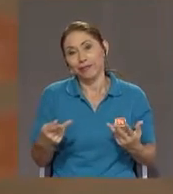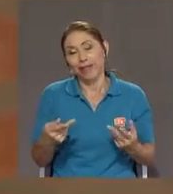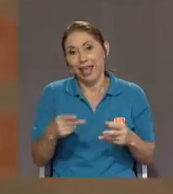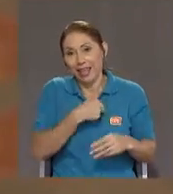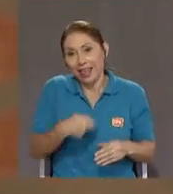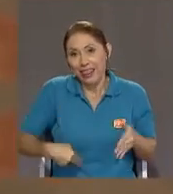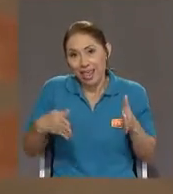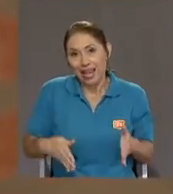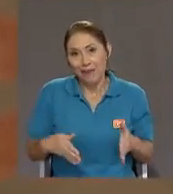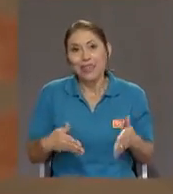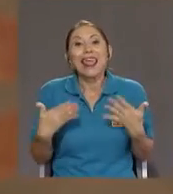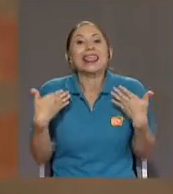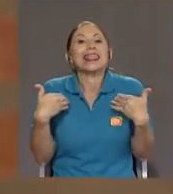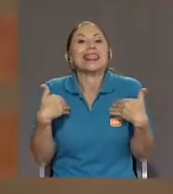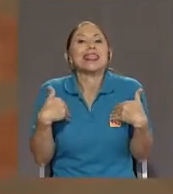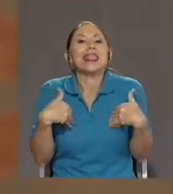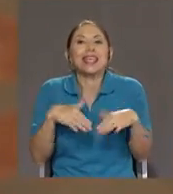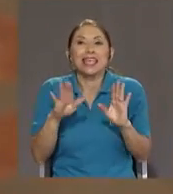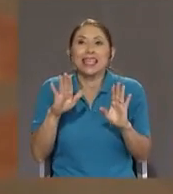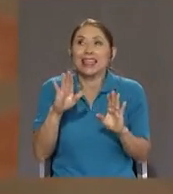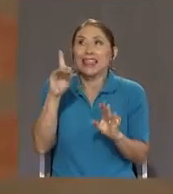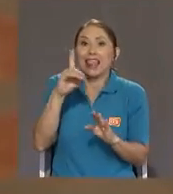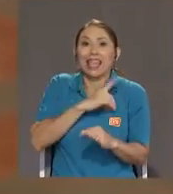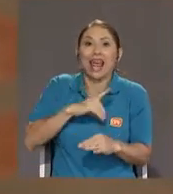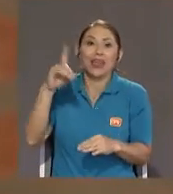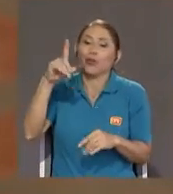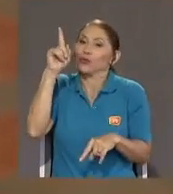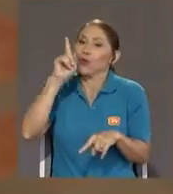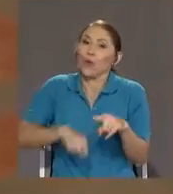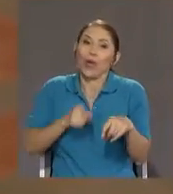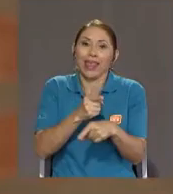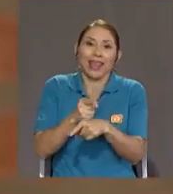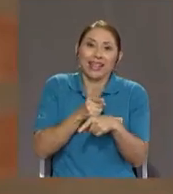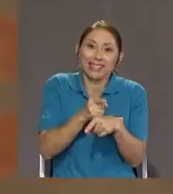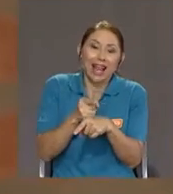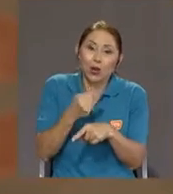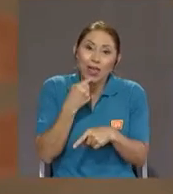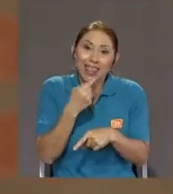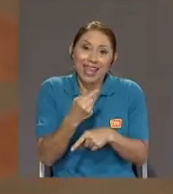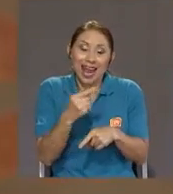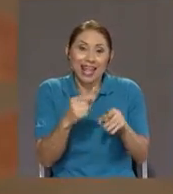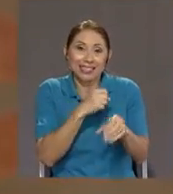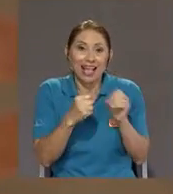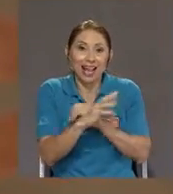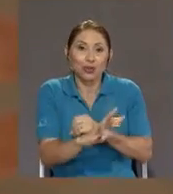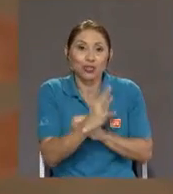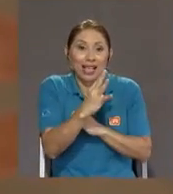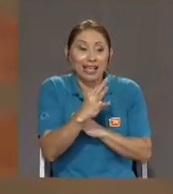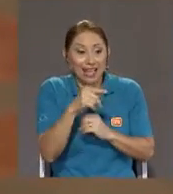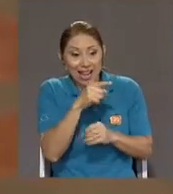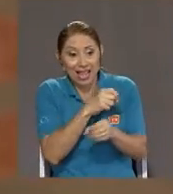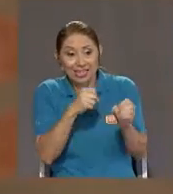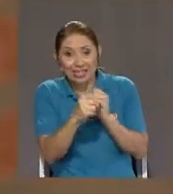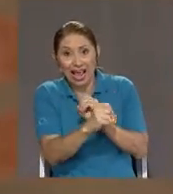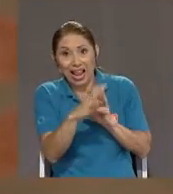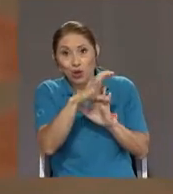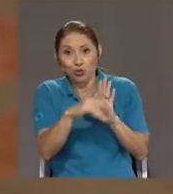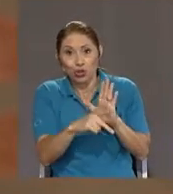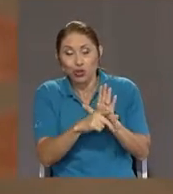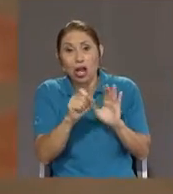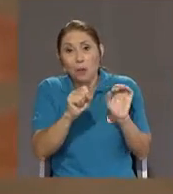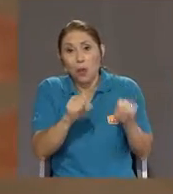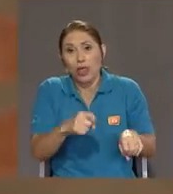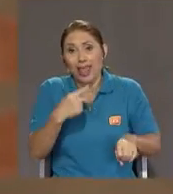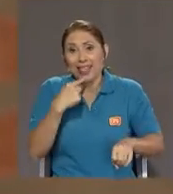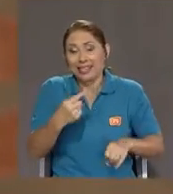puede enmendar lo que la sala constitucional diga, y la sala podría decir que